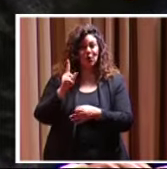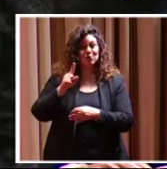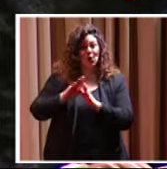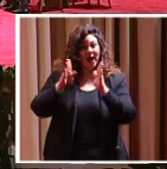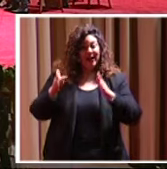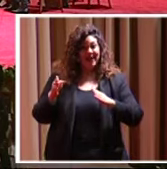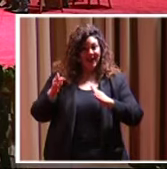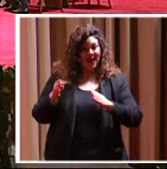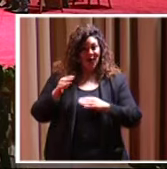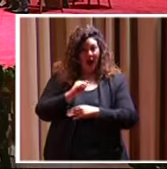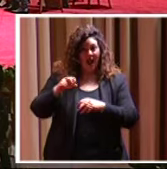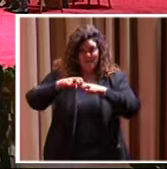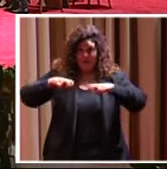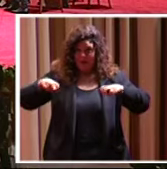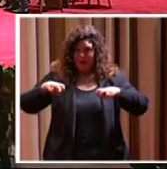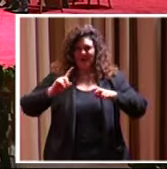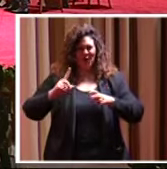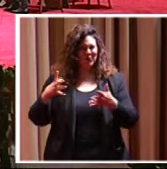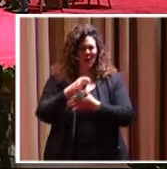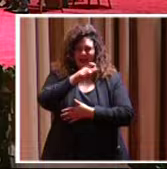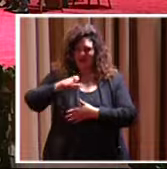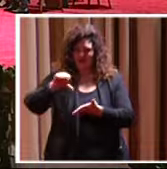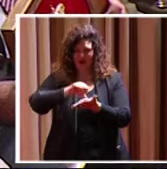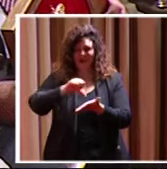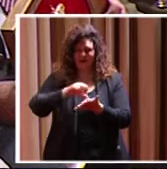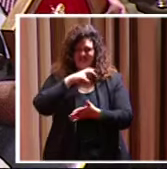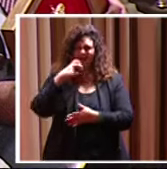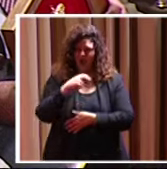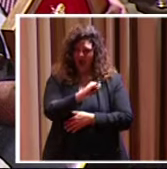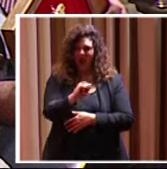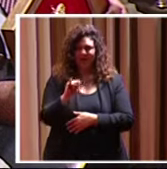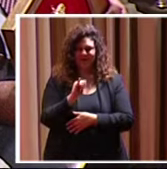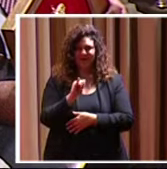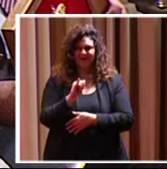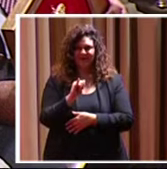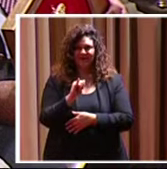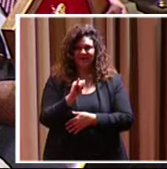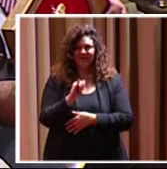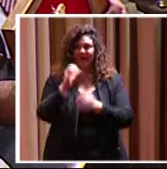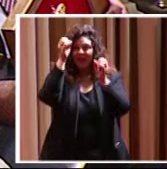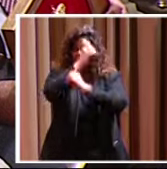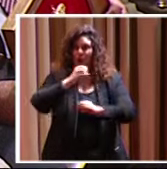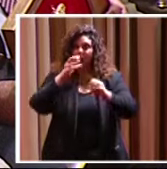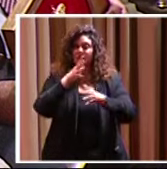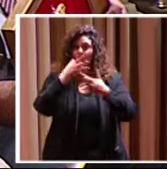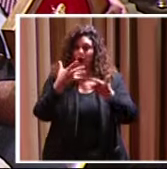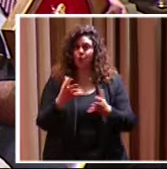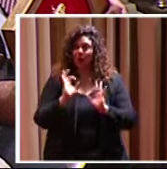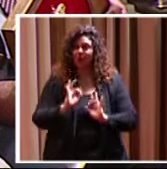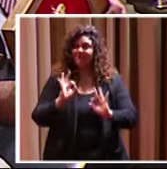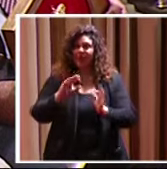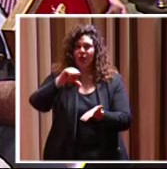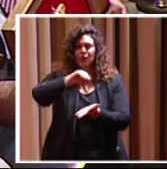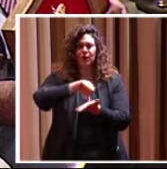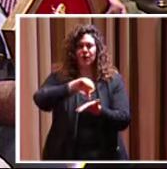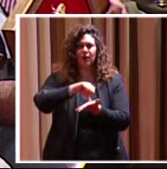escenario, sino en todos los miembros de esta ciudad. El concepto actual de ciudad abarca